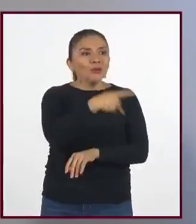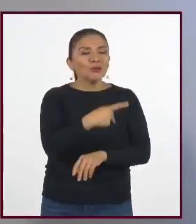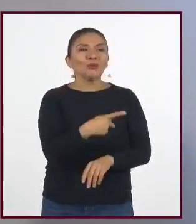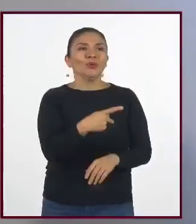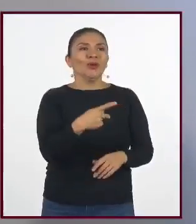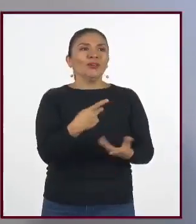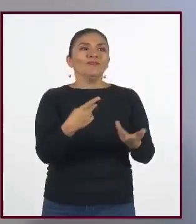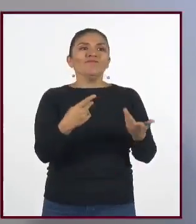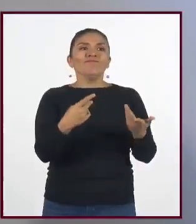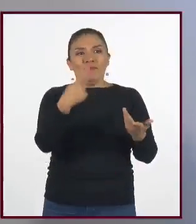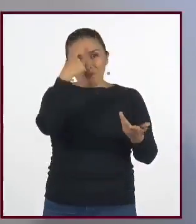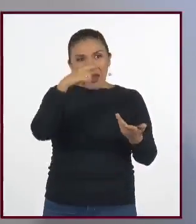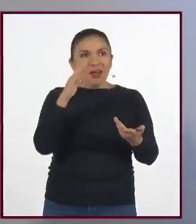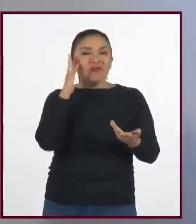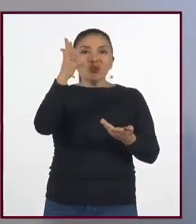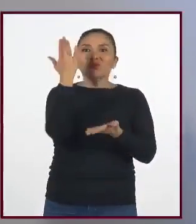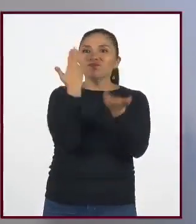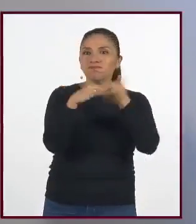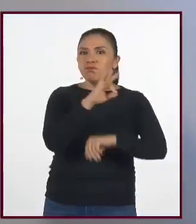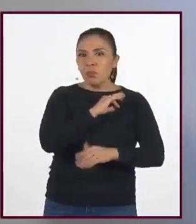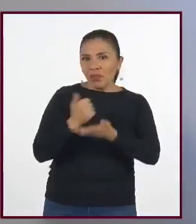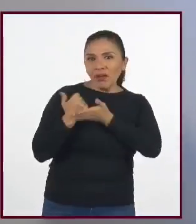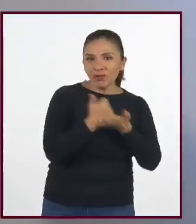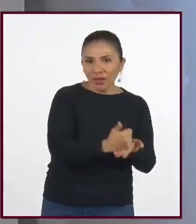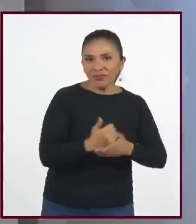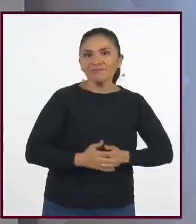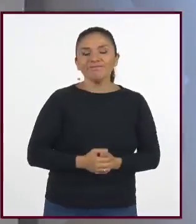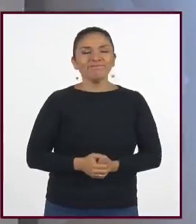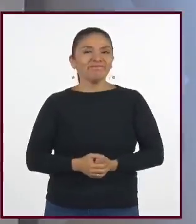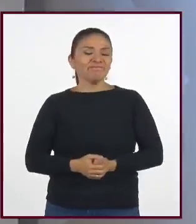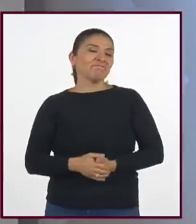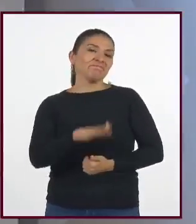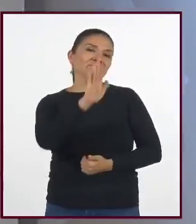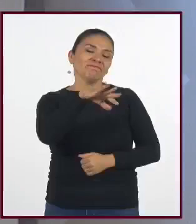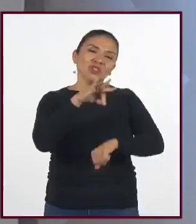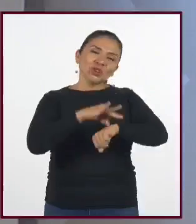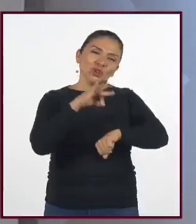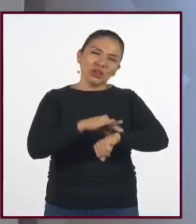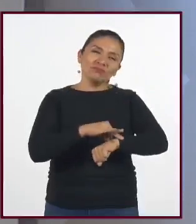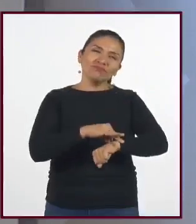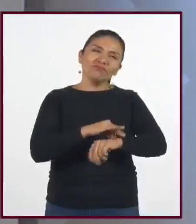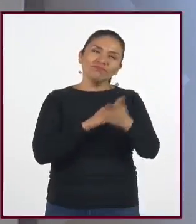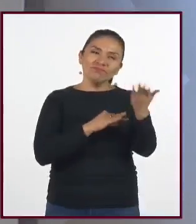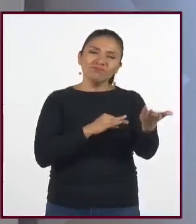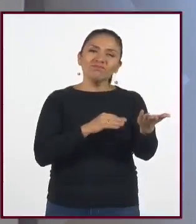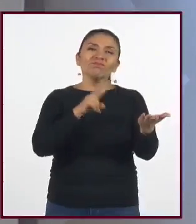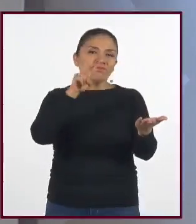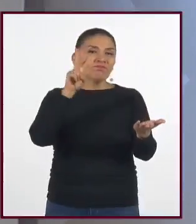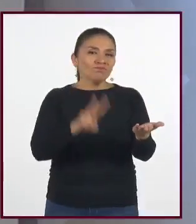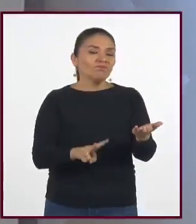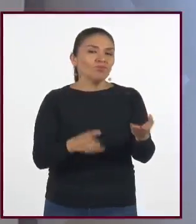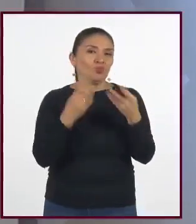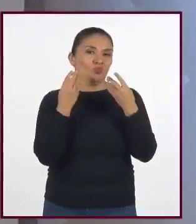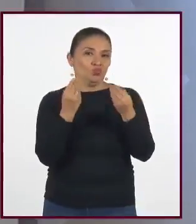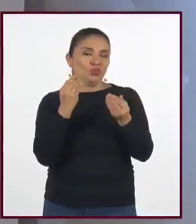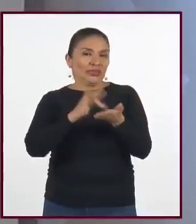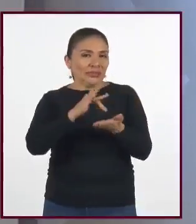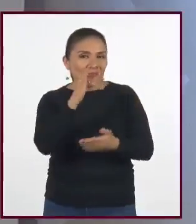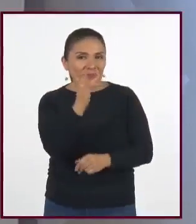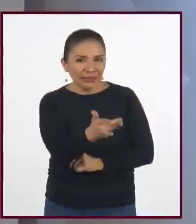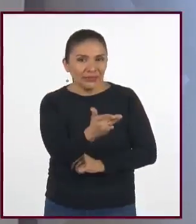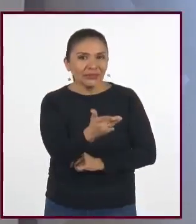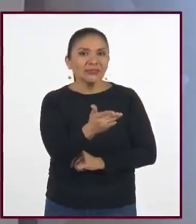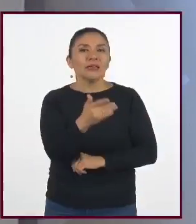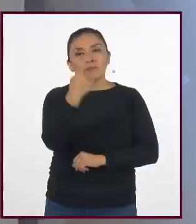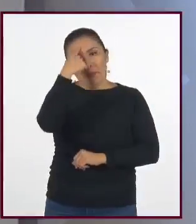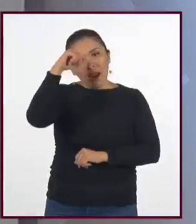pronóstico de los chicos. Doctora Tania Lucila Vargas Rizo, de nueva cuenta, gracias por